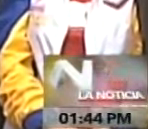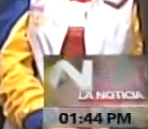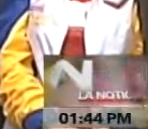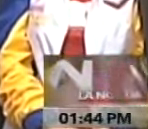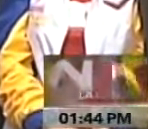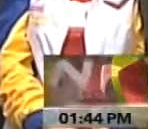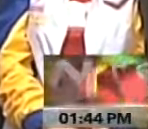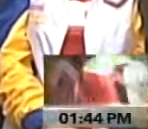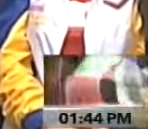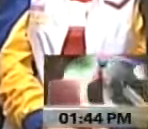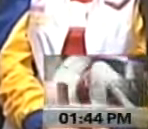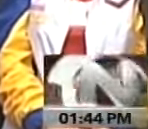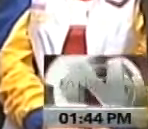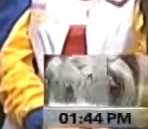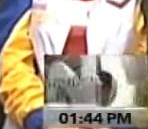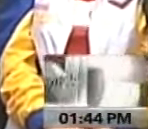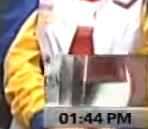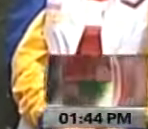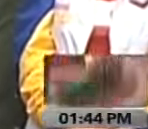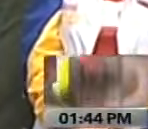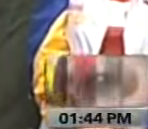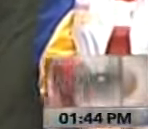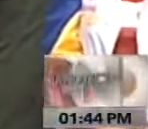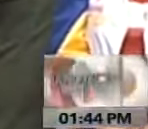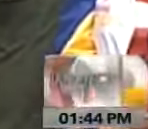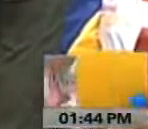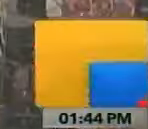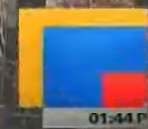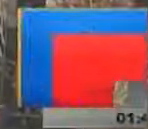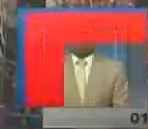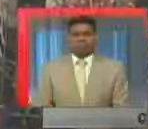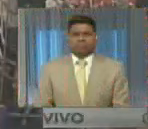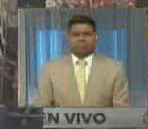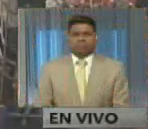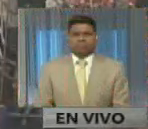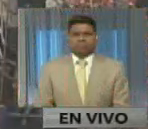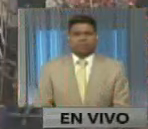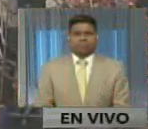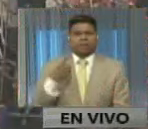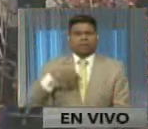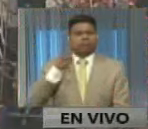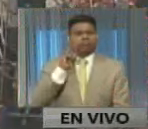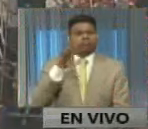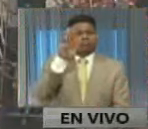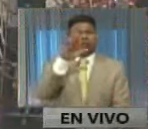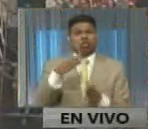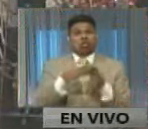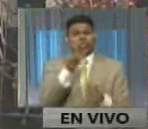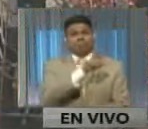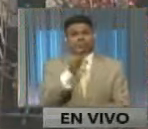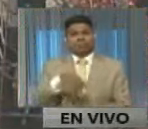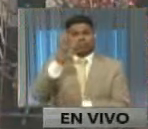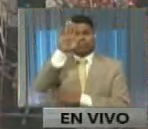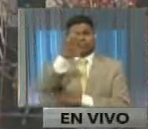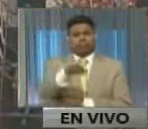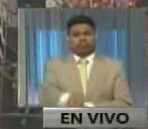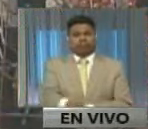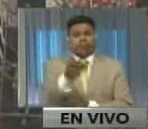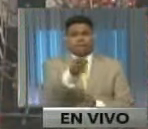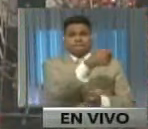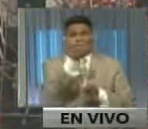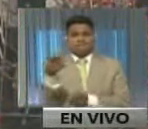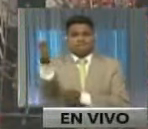Vamos a bajar un poquito las banderas para vernos todos así, como una sabana de amor, como una sabana de pueblo, por